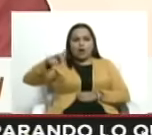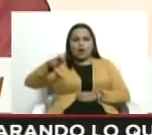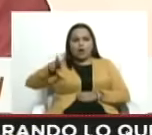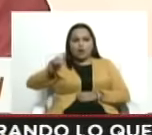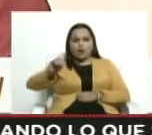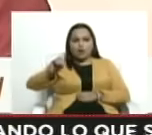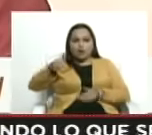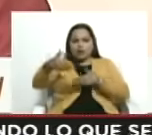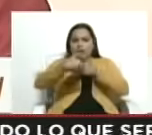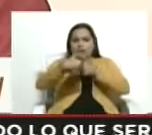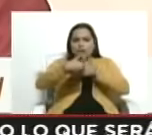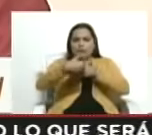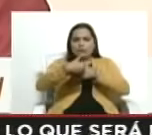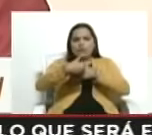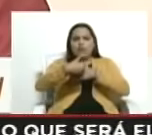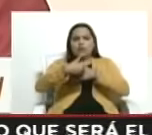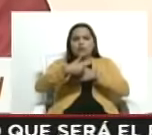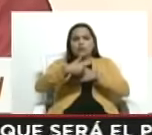venezolano